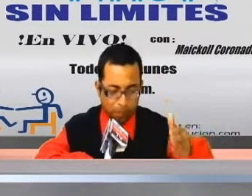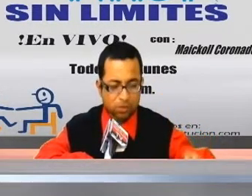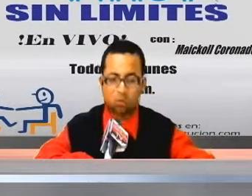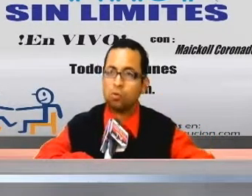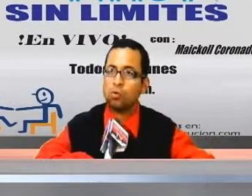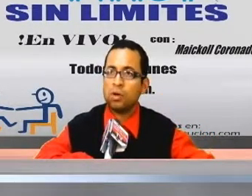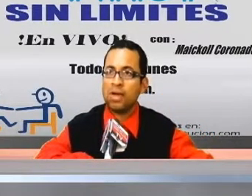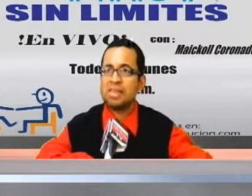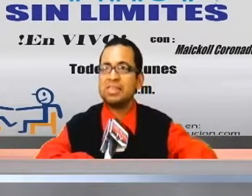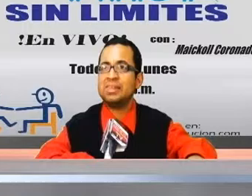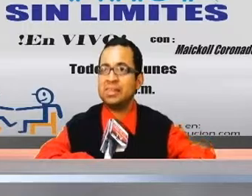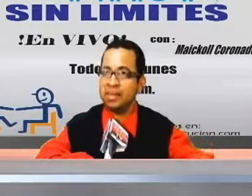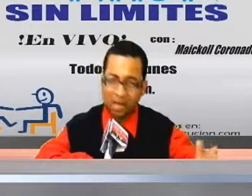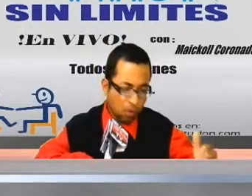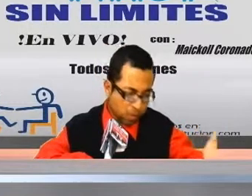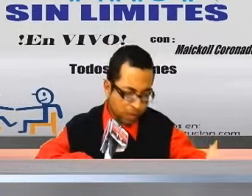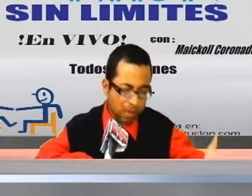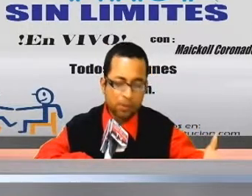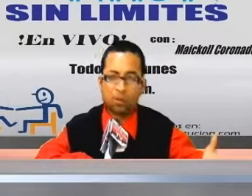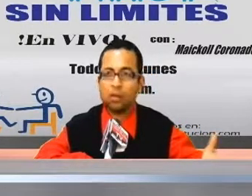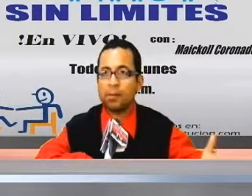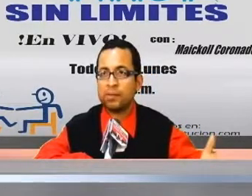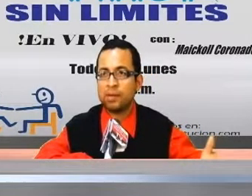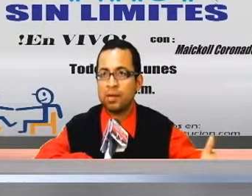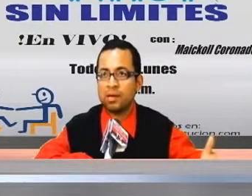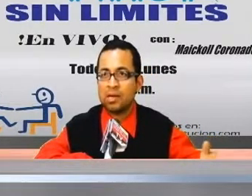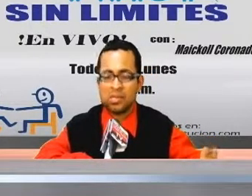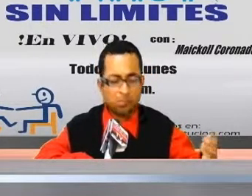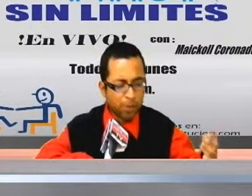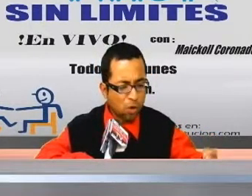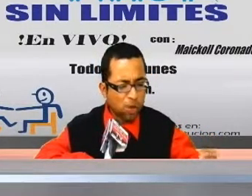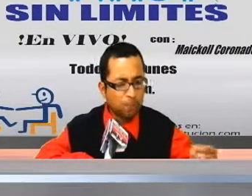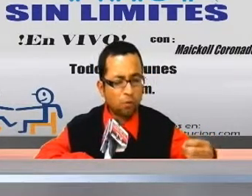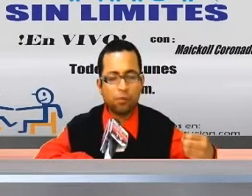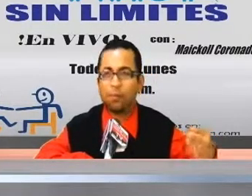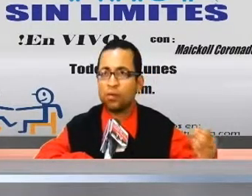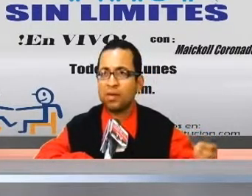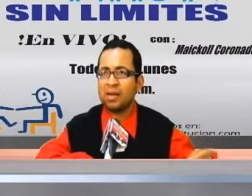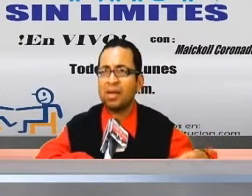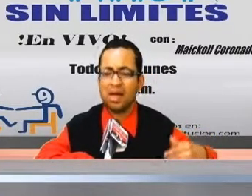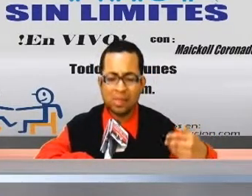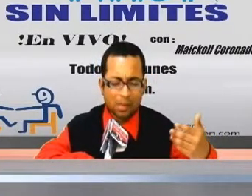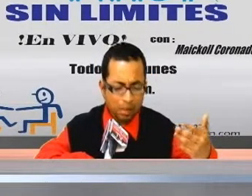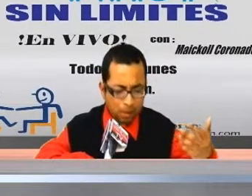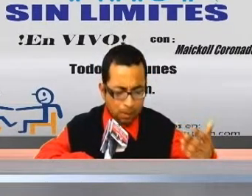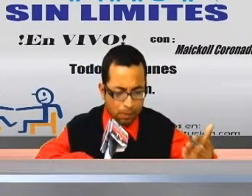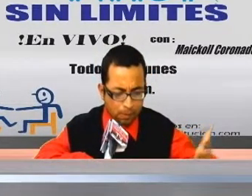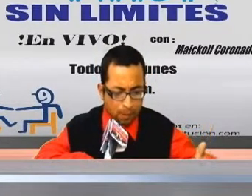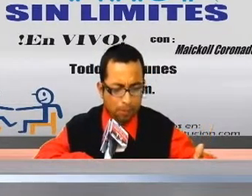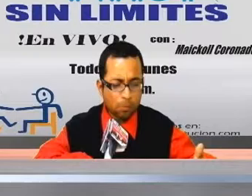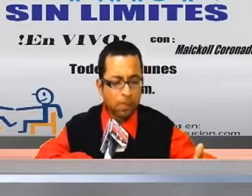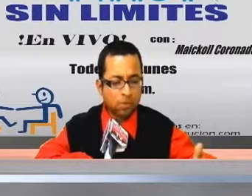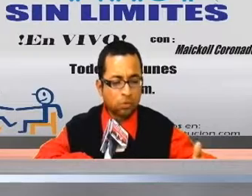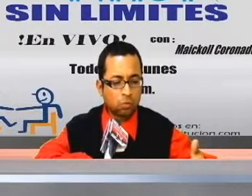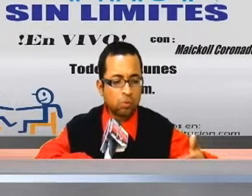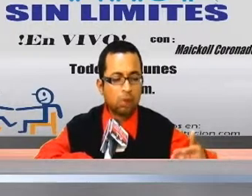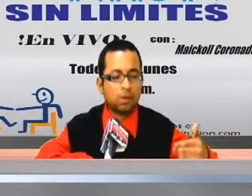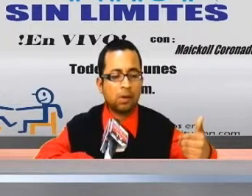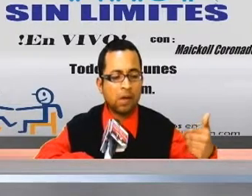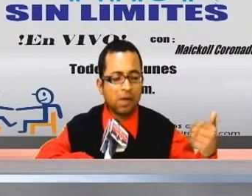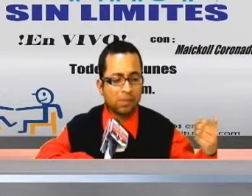este espacio es dedicado, como dije, a la persona con discapacidad, y espero que por favor que cada